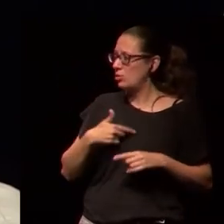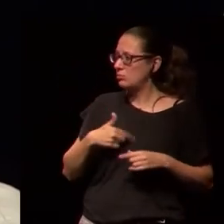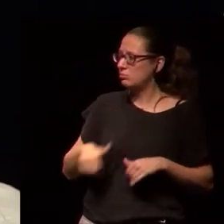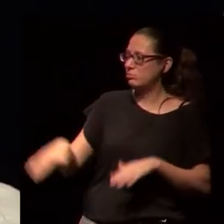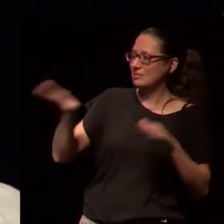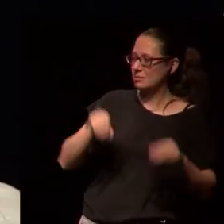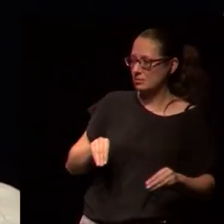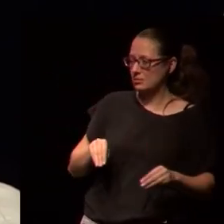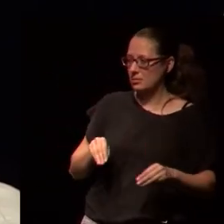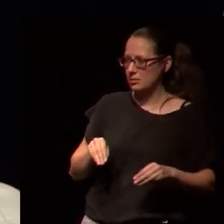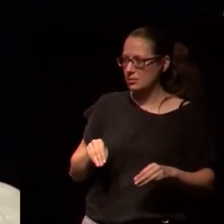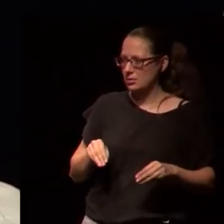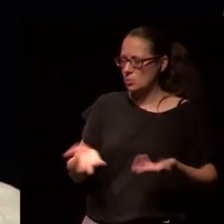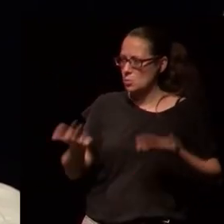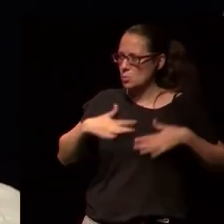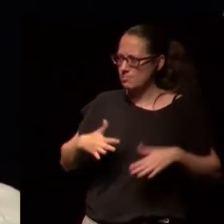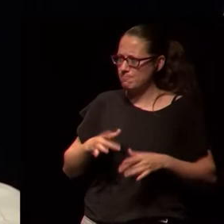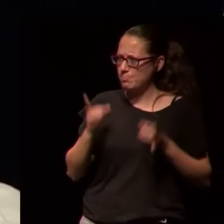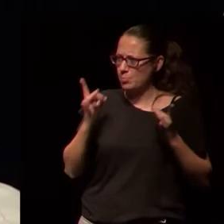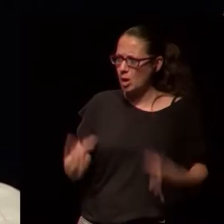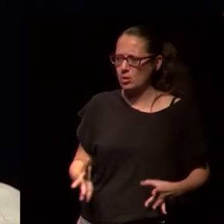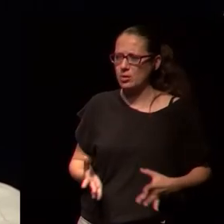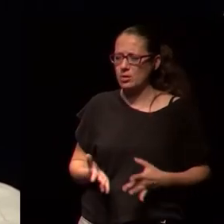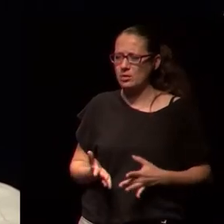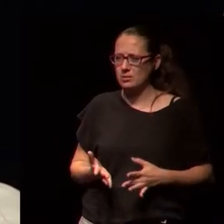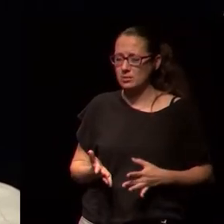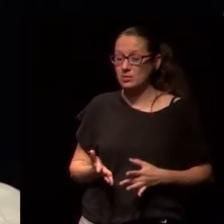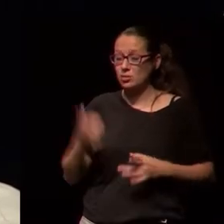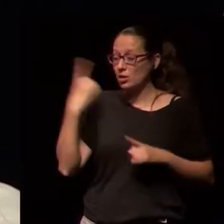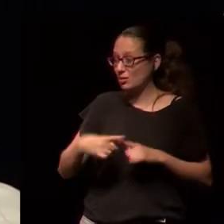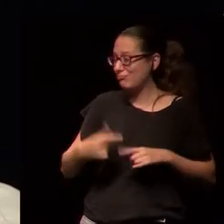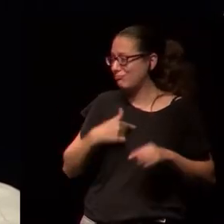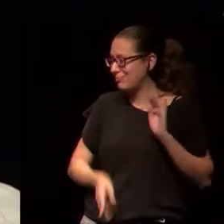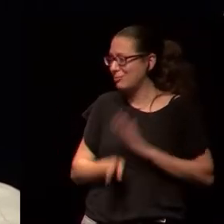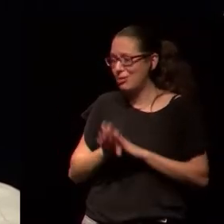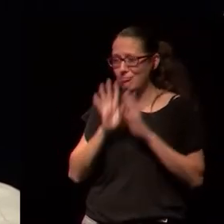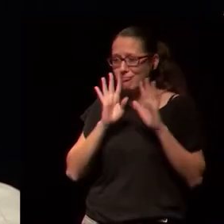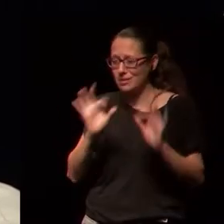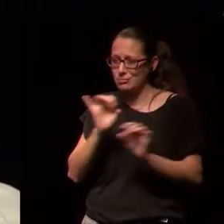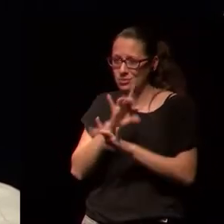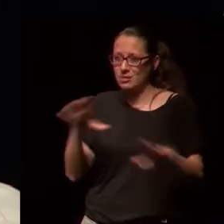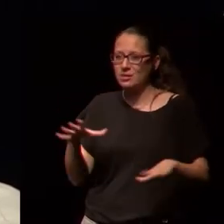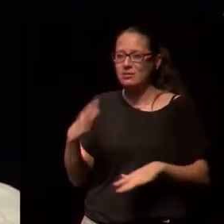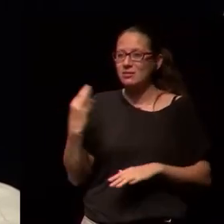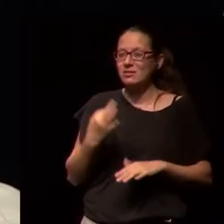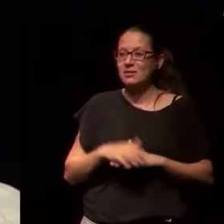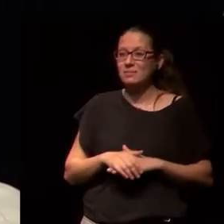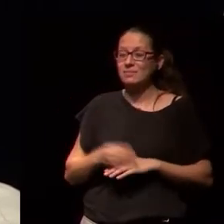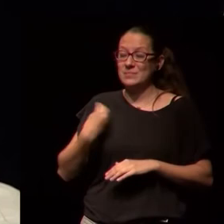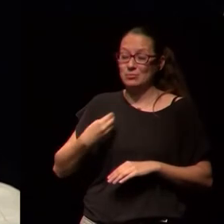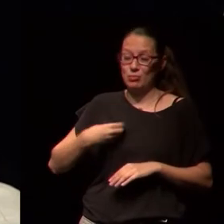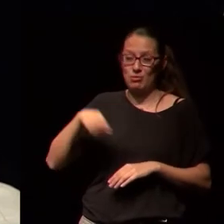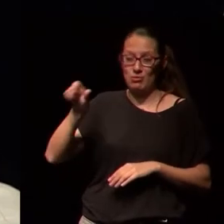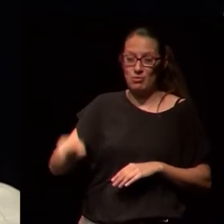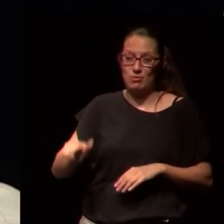o que absorbí muy pronto y que sigue siendo algo que tengo clarísimo. Y es que la razón por la que Martin Luther King